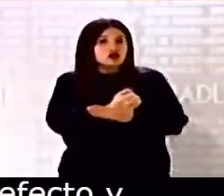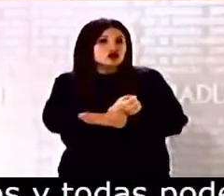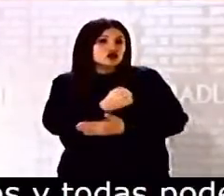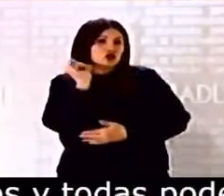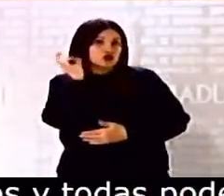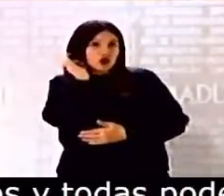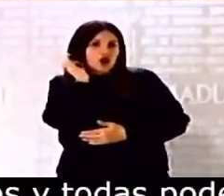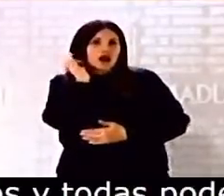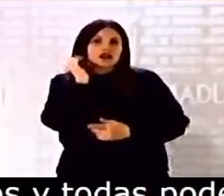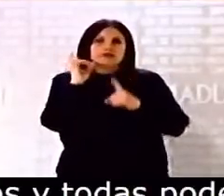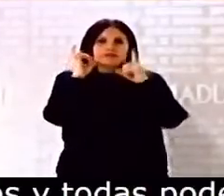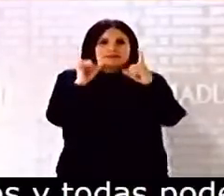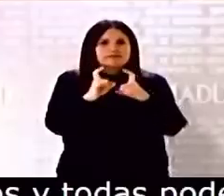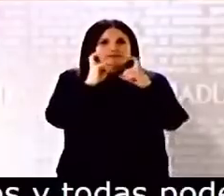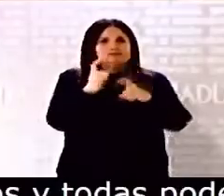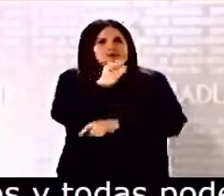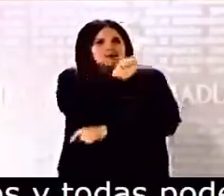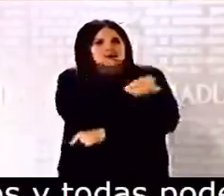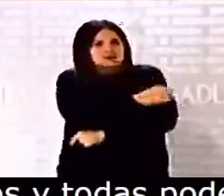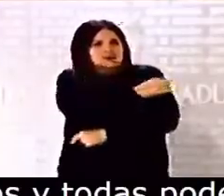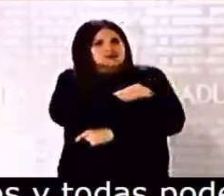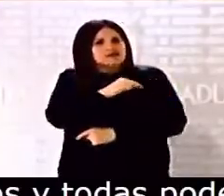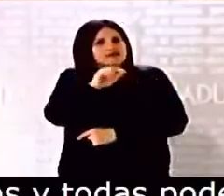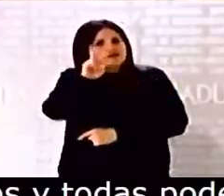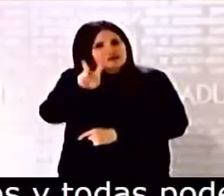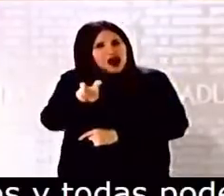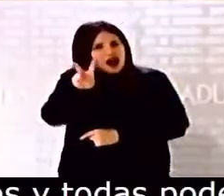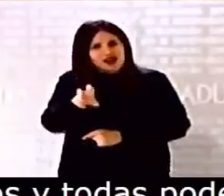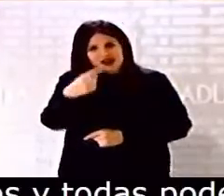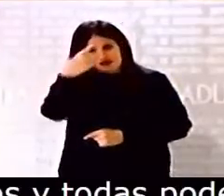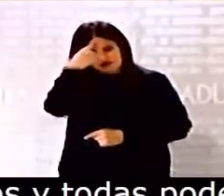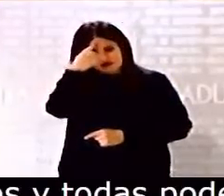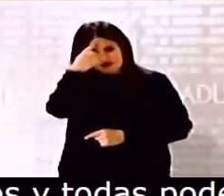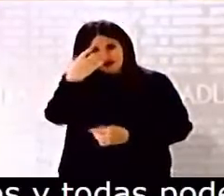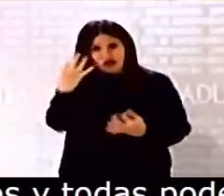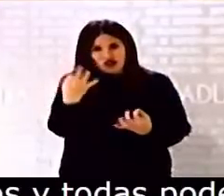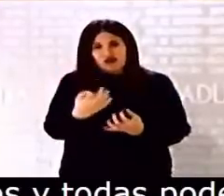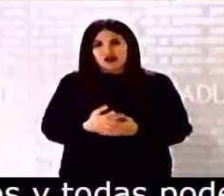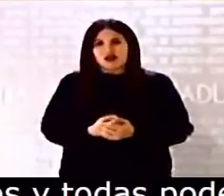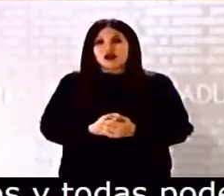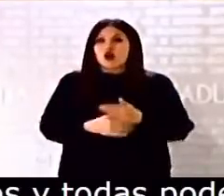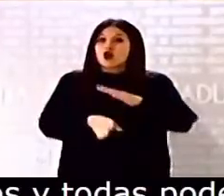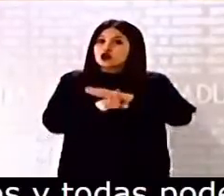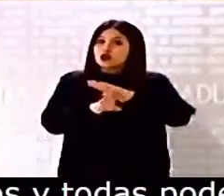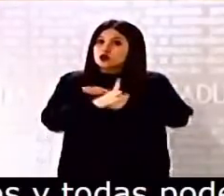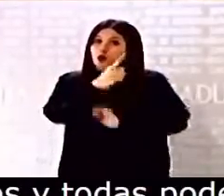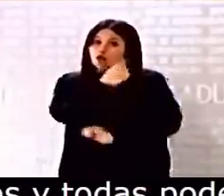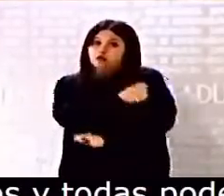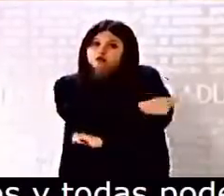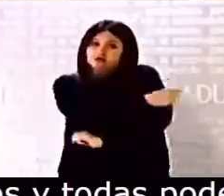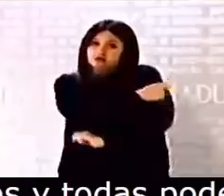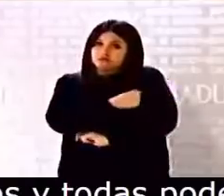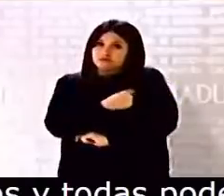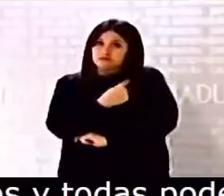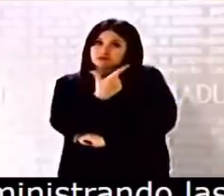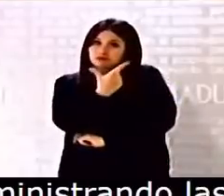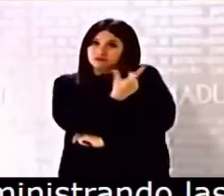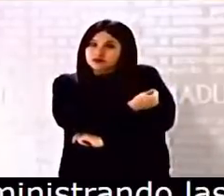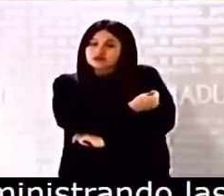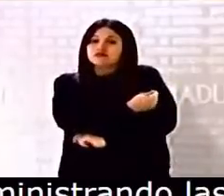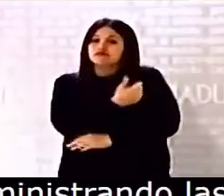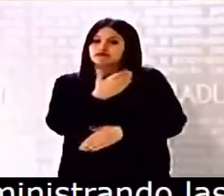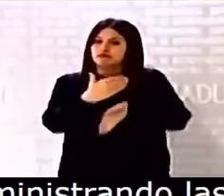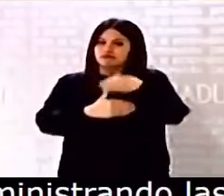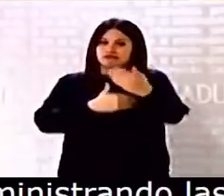de la vacunación, que podamos seguir administrando las dosis necesarias